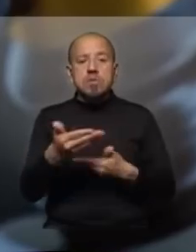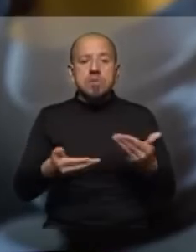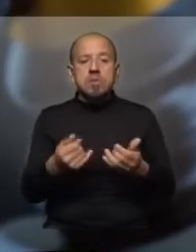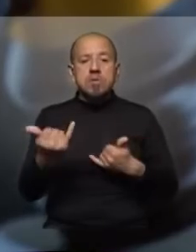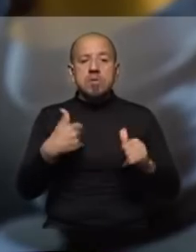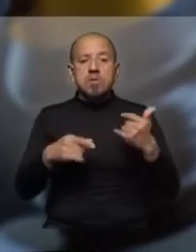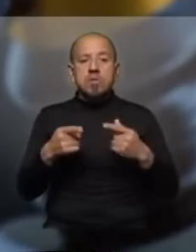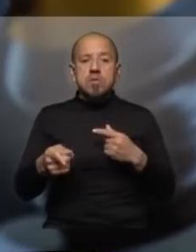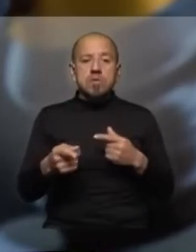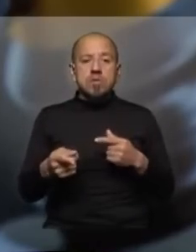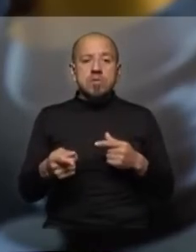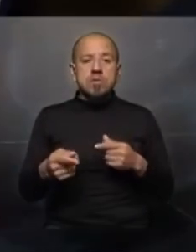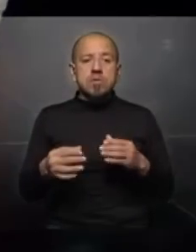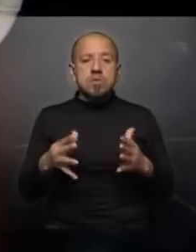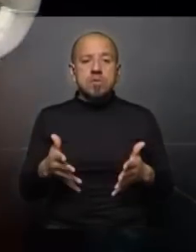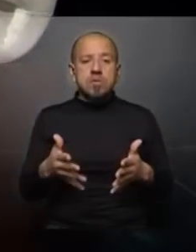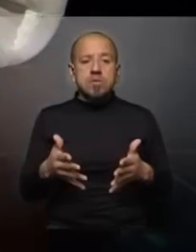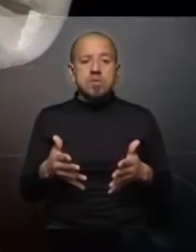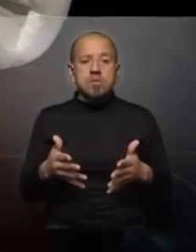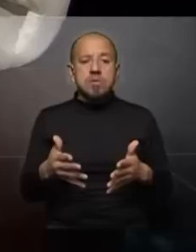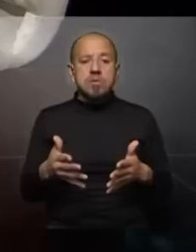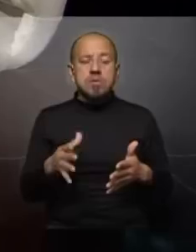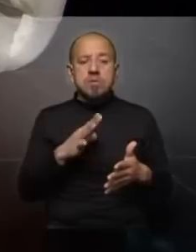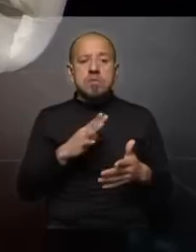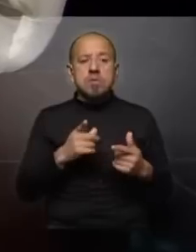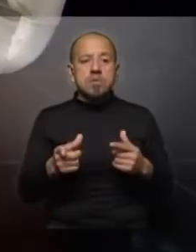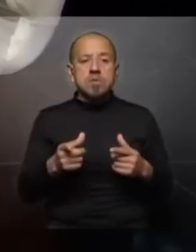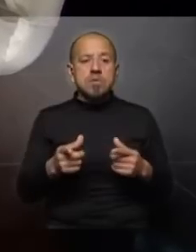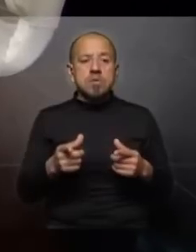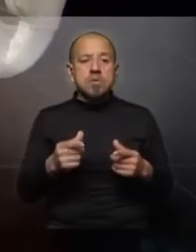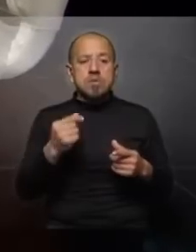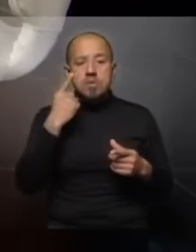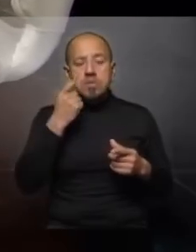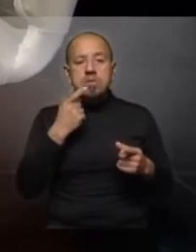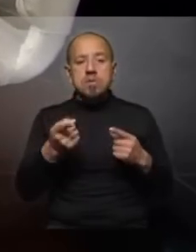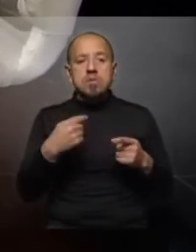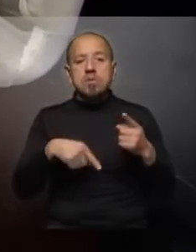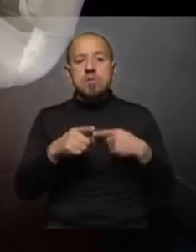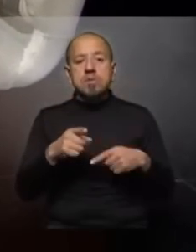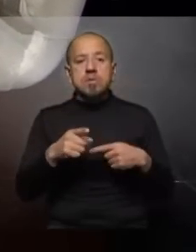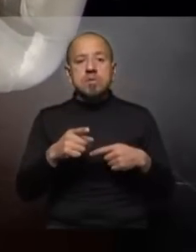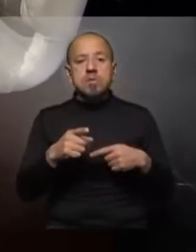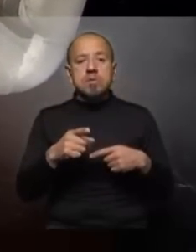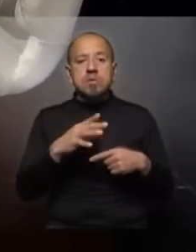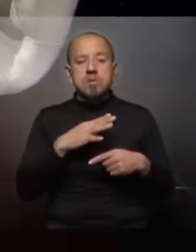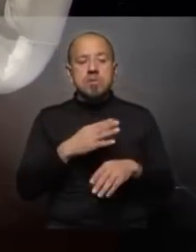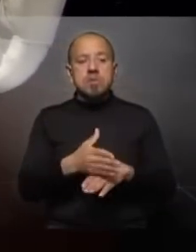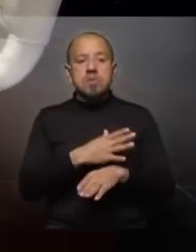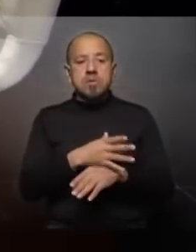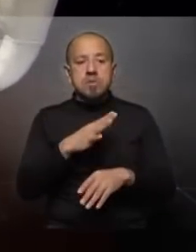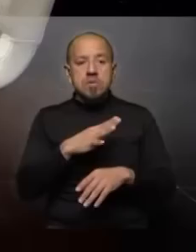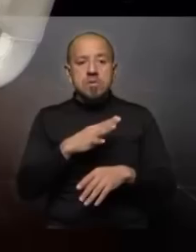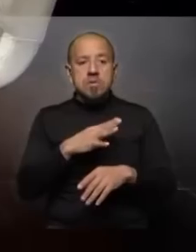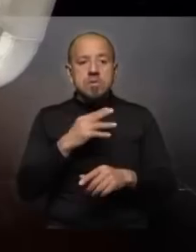adoptar este Cuáles son las Cuáles son los delitos que hay que priorizar en la persecución criminal antes lo había se